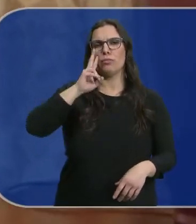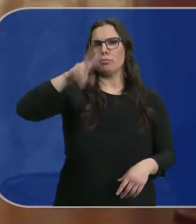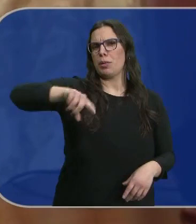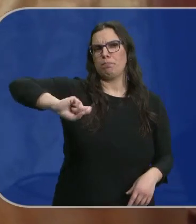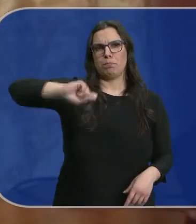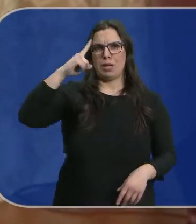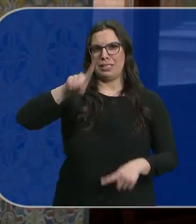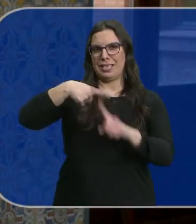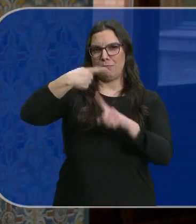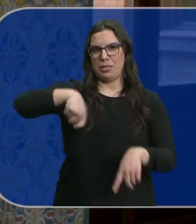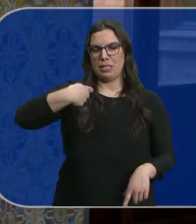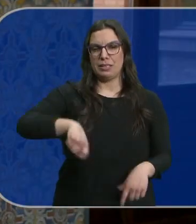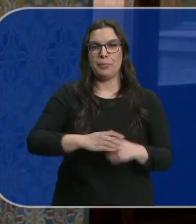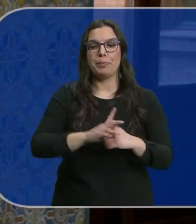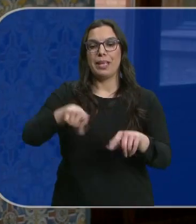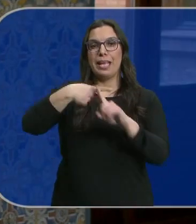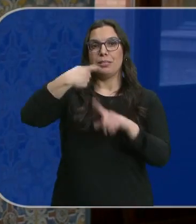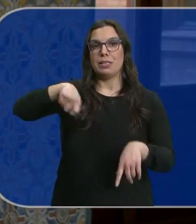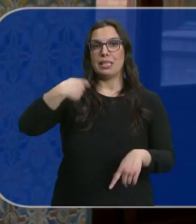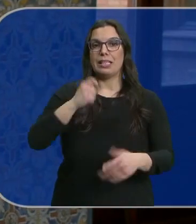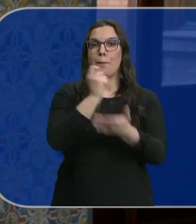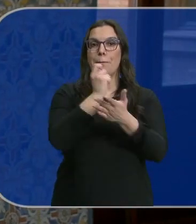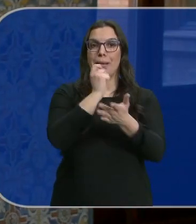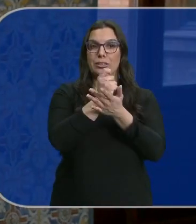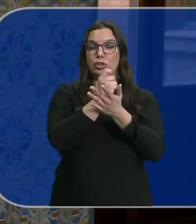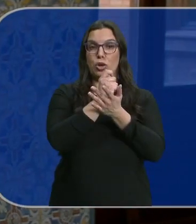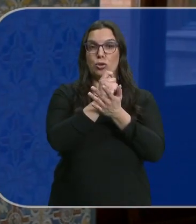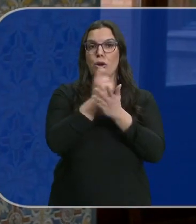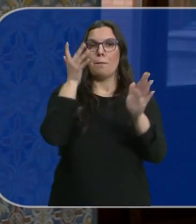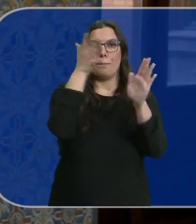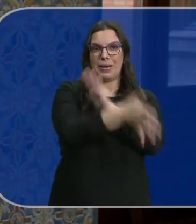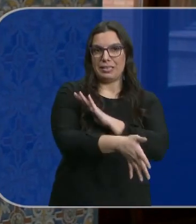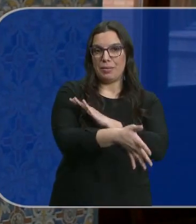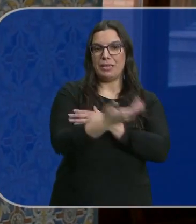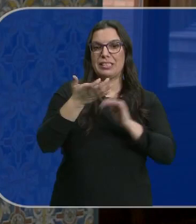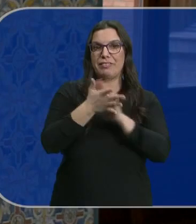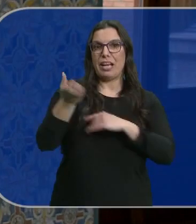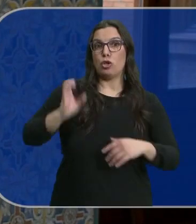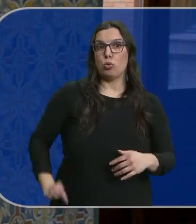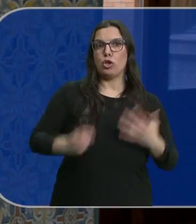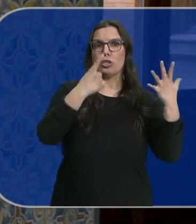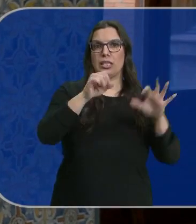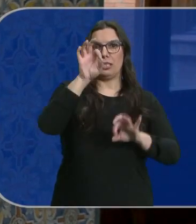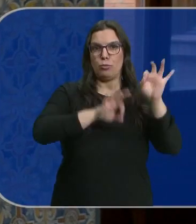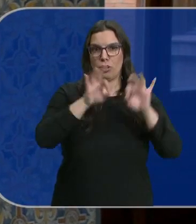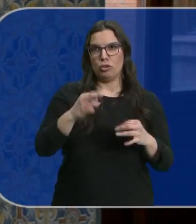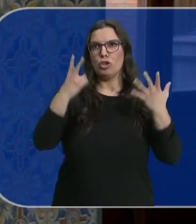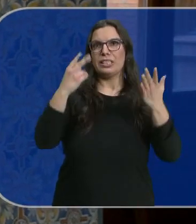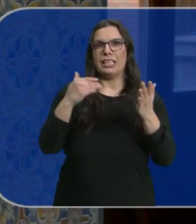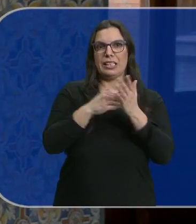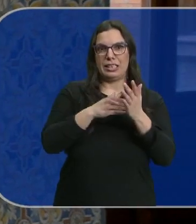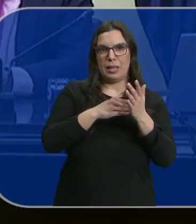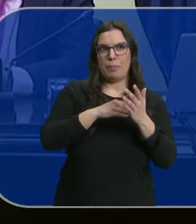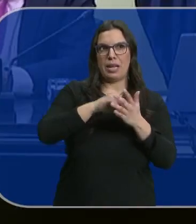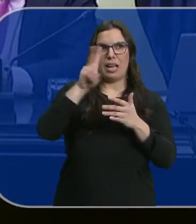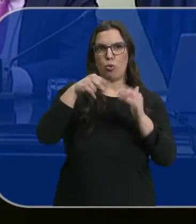sus expresidentes. El expresidente tiene una pensión vitalicia que es el 60% del sueldo, que es una cantidad considerable, son 7.000 y pico euros